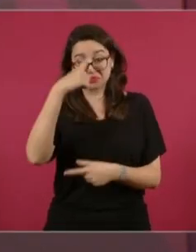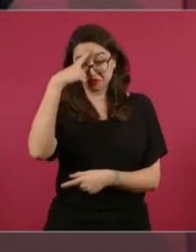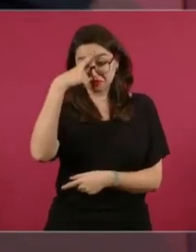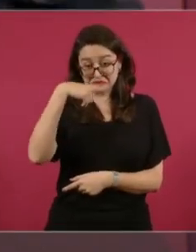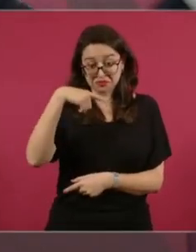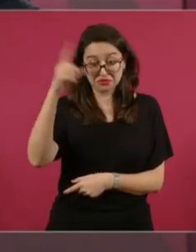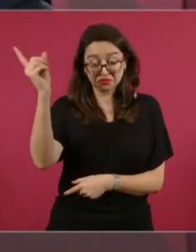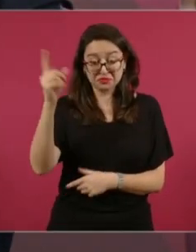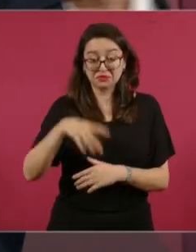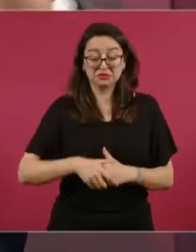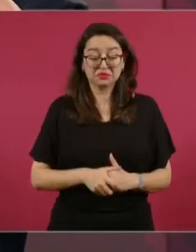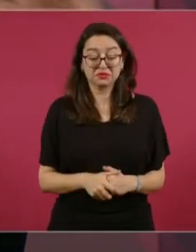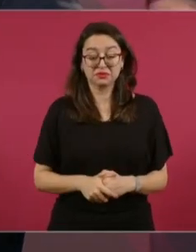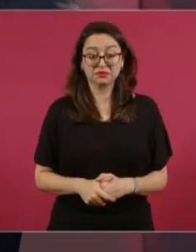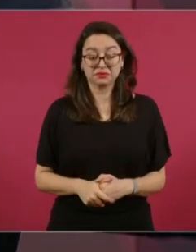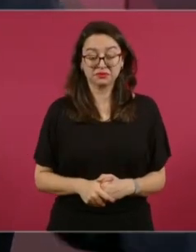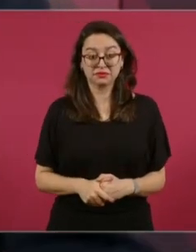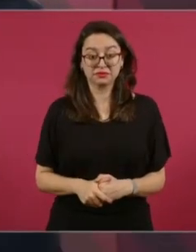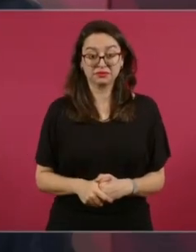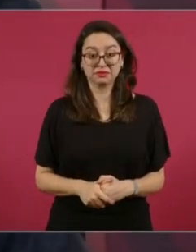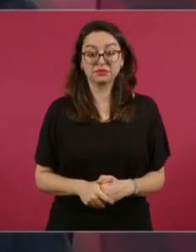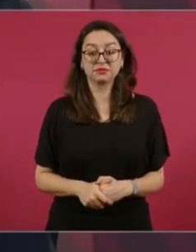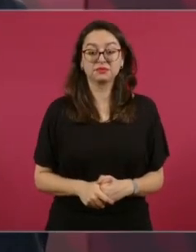No hace falta